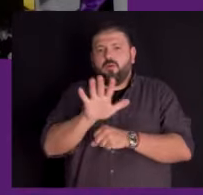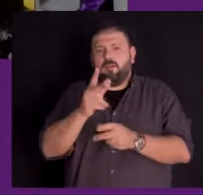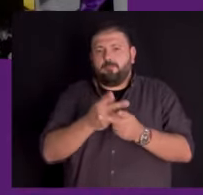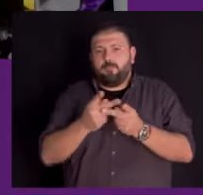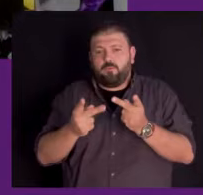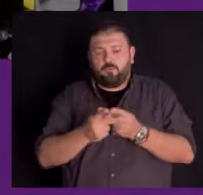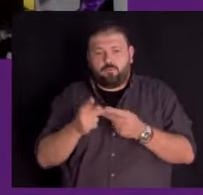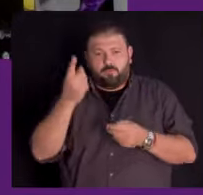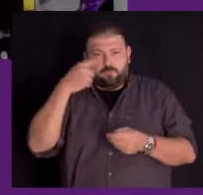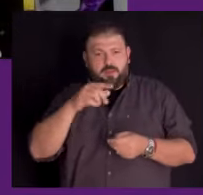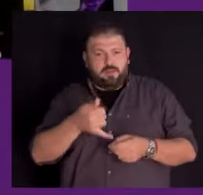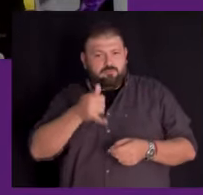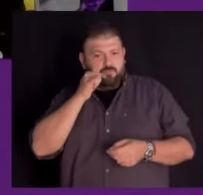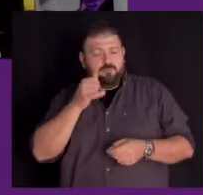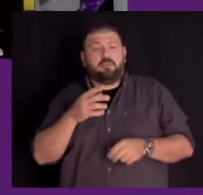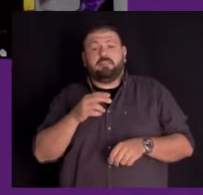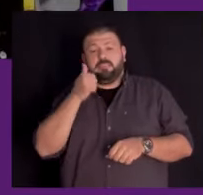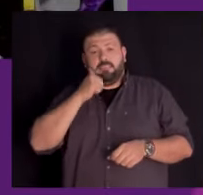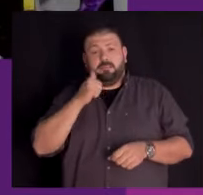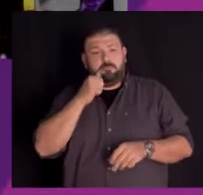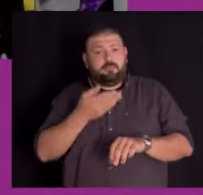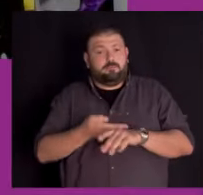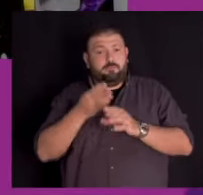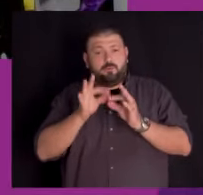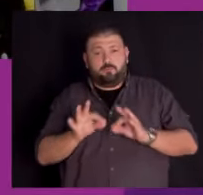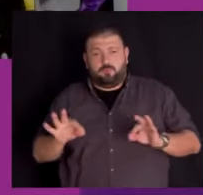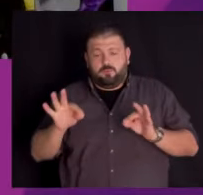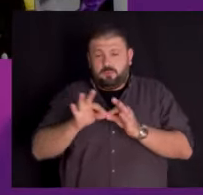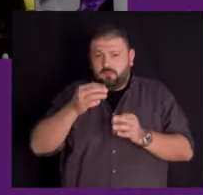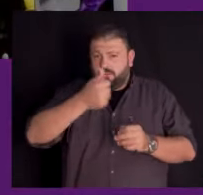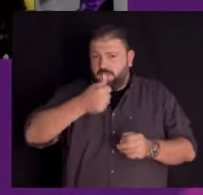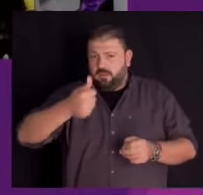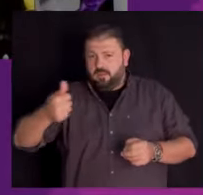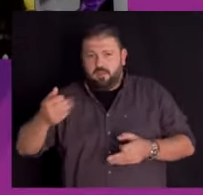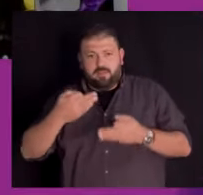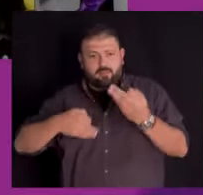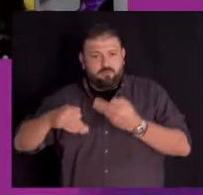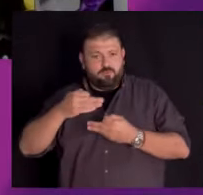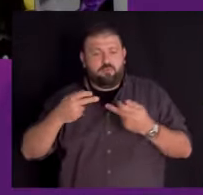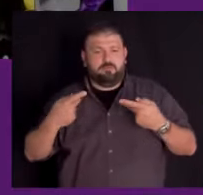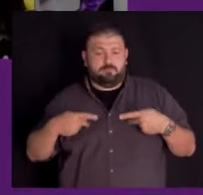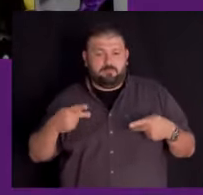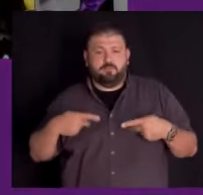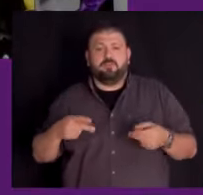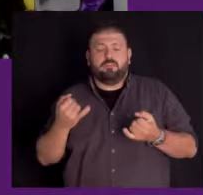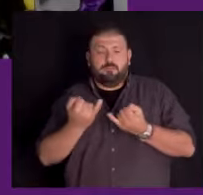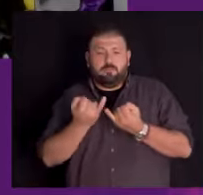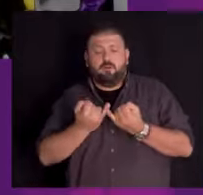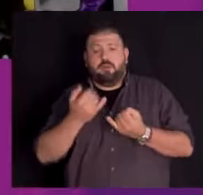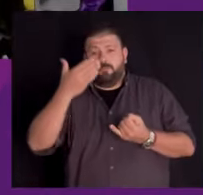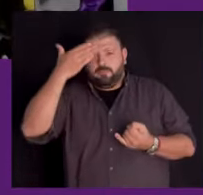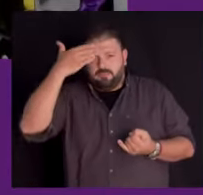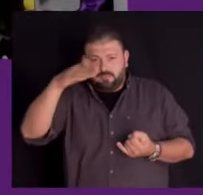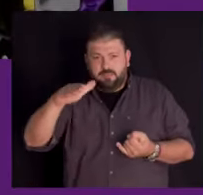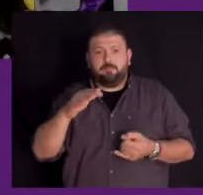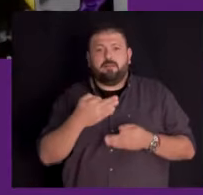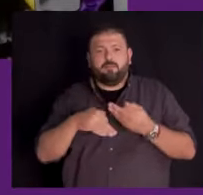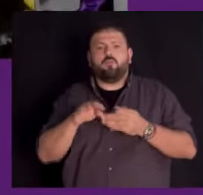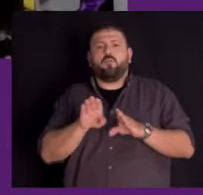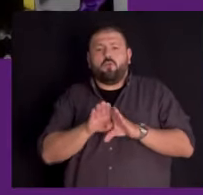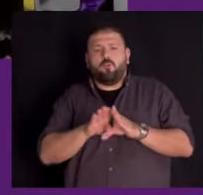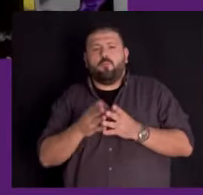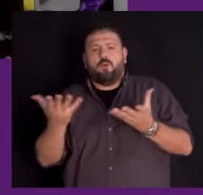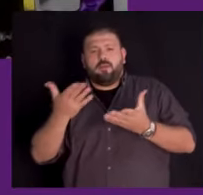es que cada uno de nosotros y nuestros compañeros, los empresarios, puedan o sepan o reafirmen cómo combinar